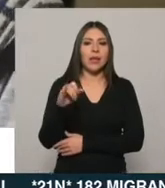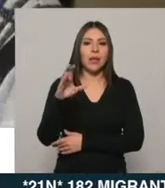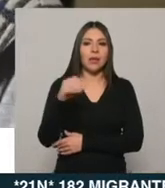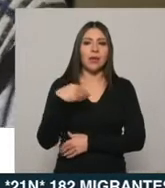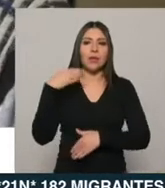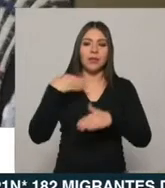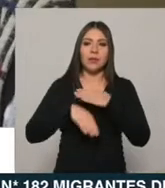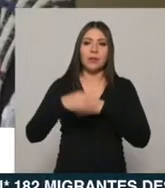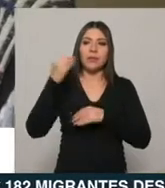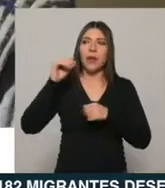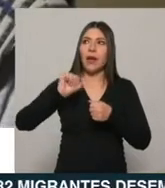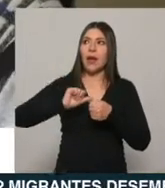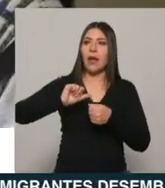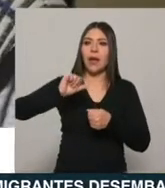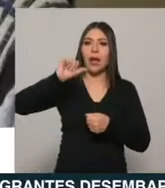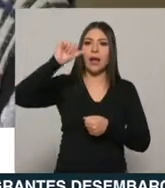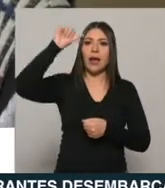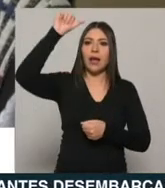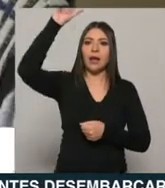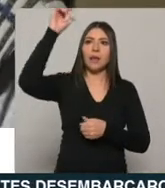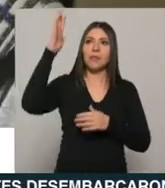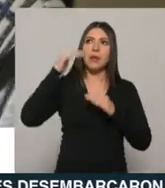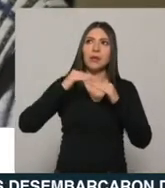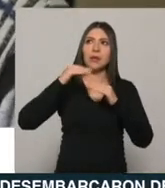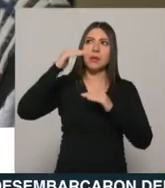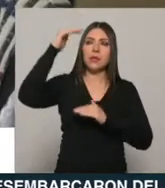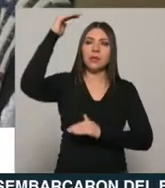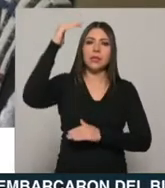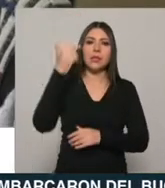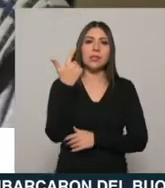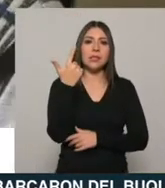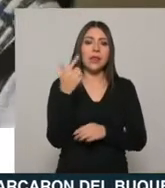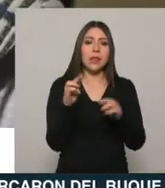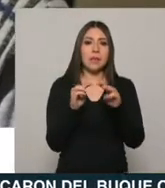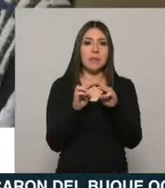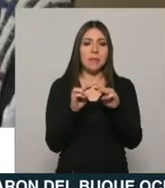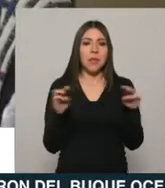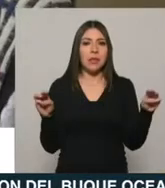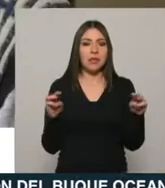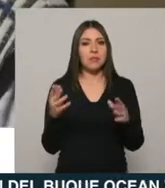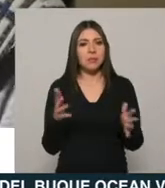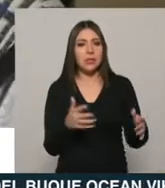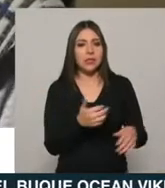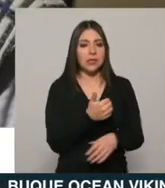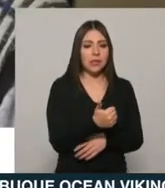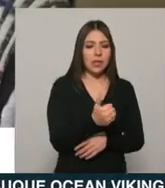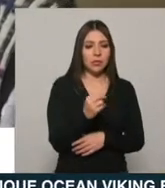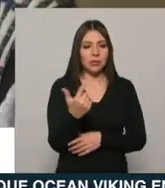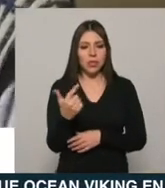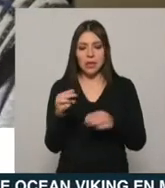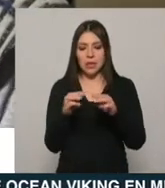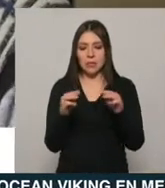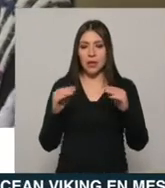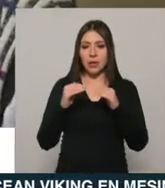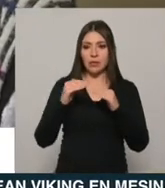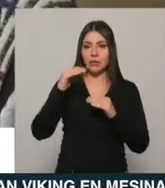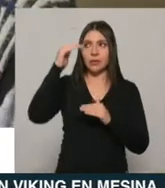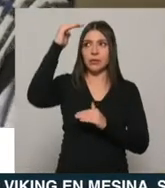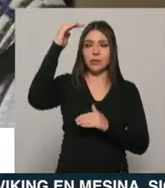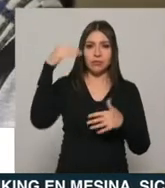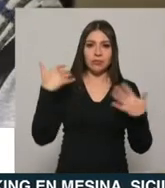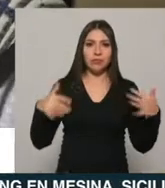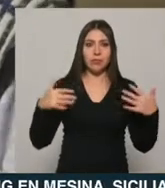¿Cuánto? Muy alto, como 7 metros. 6 o 7 metros de altura, ya es